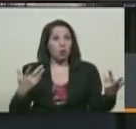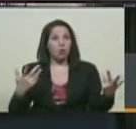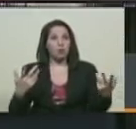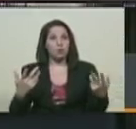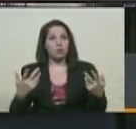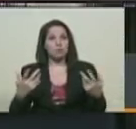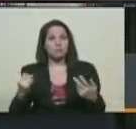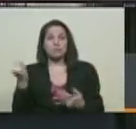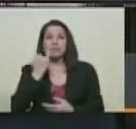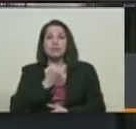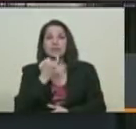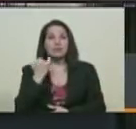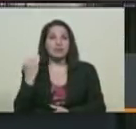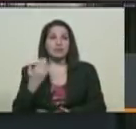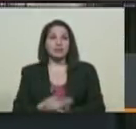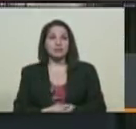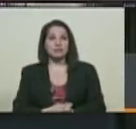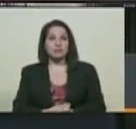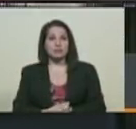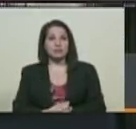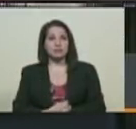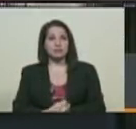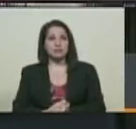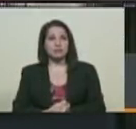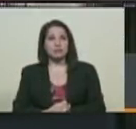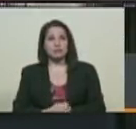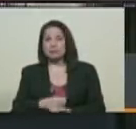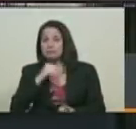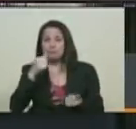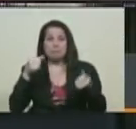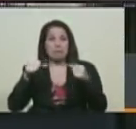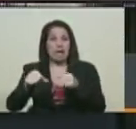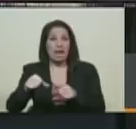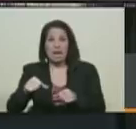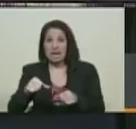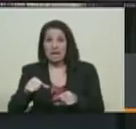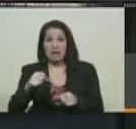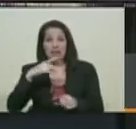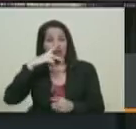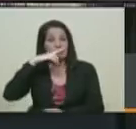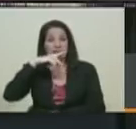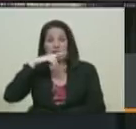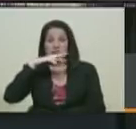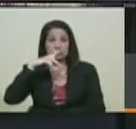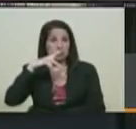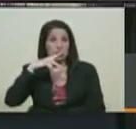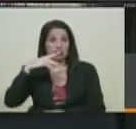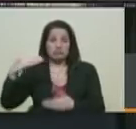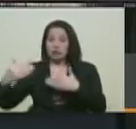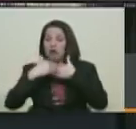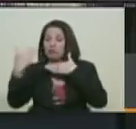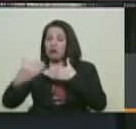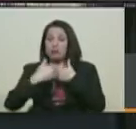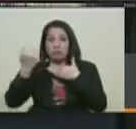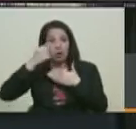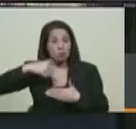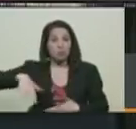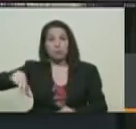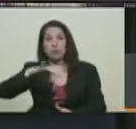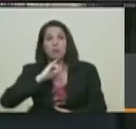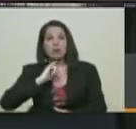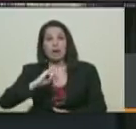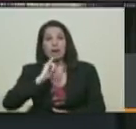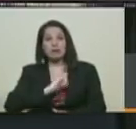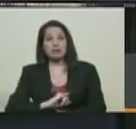de Irán, es vulgar, vulgar las declaraciones del imperialismo contra el pueblo iraní.